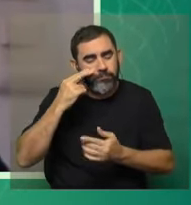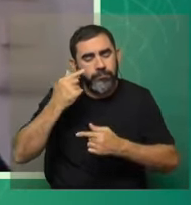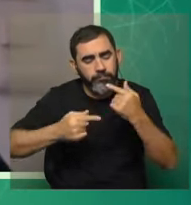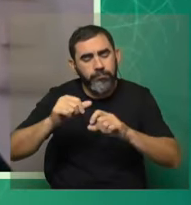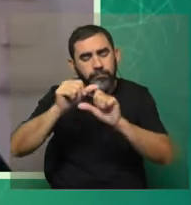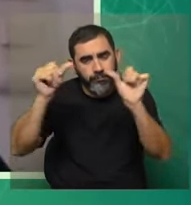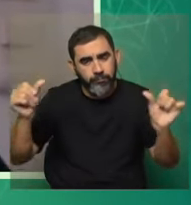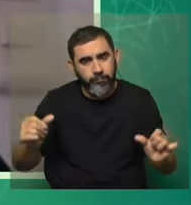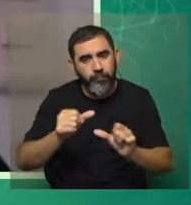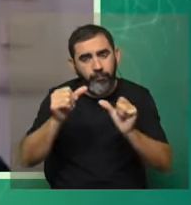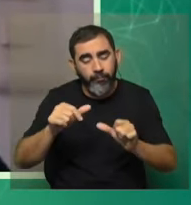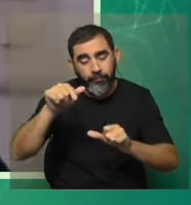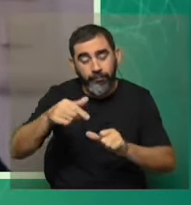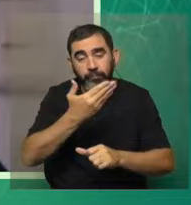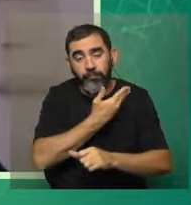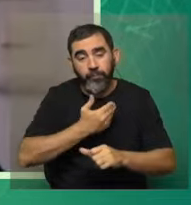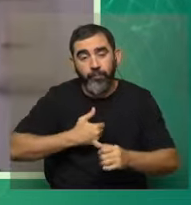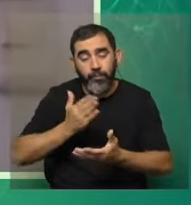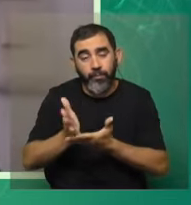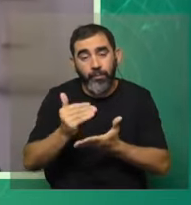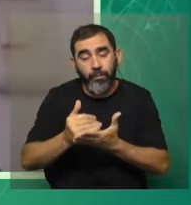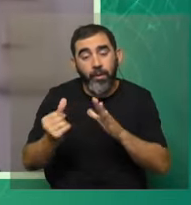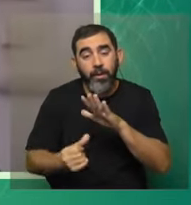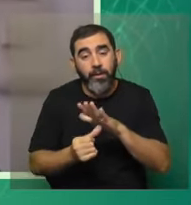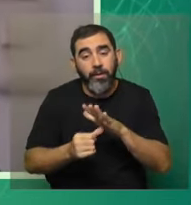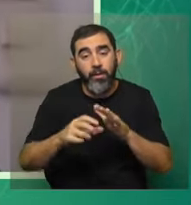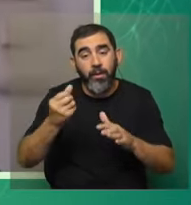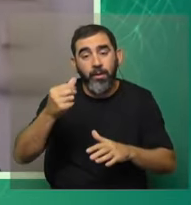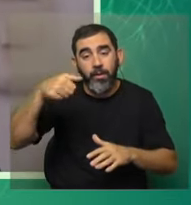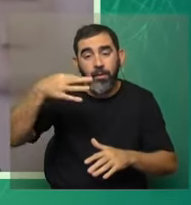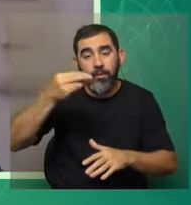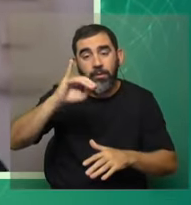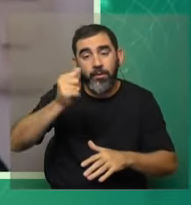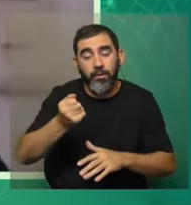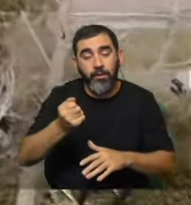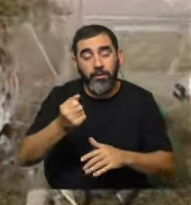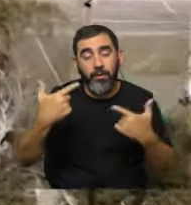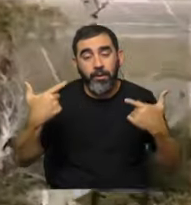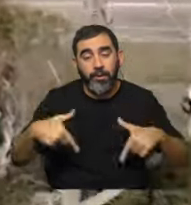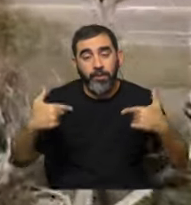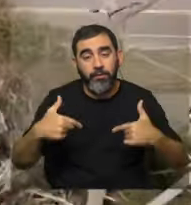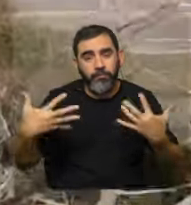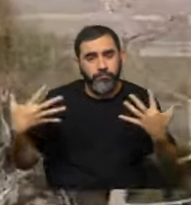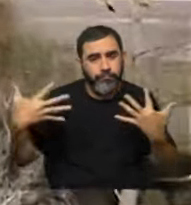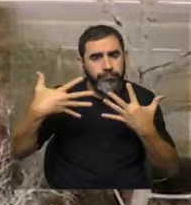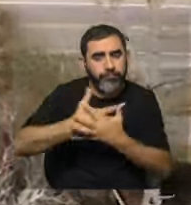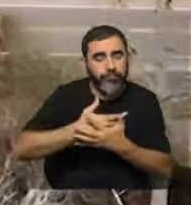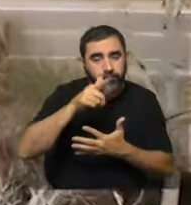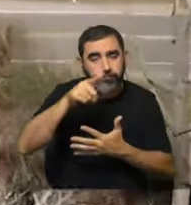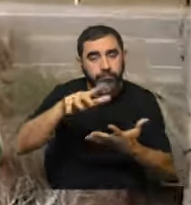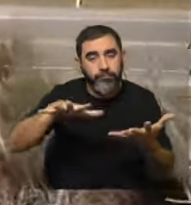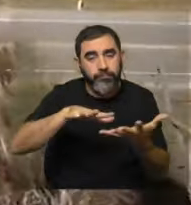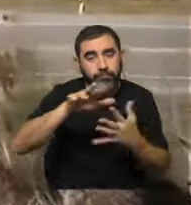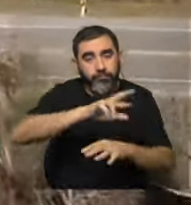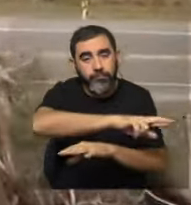acciones desarrolladas por el gobierno departamental encabezado por el intendente antía que han afectado directamente el espacio